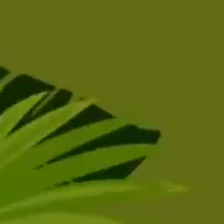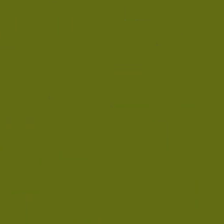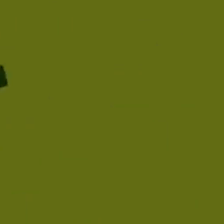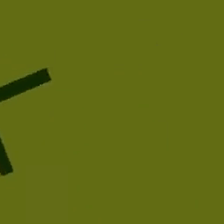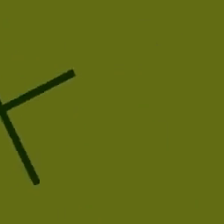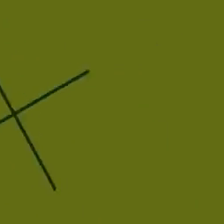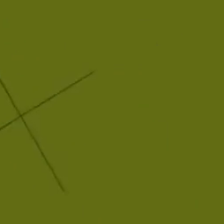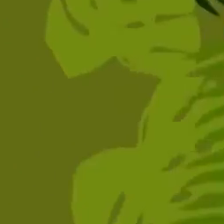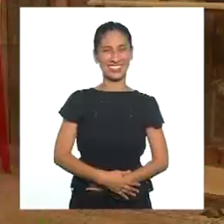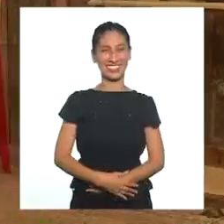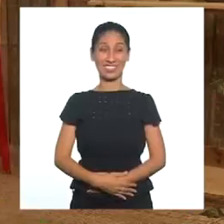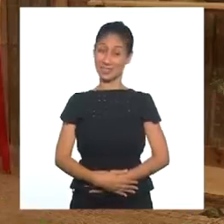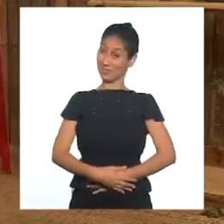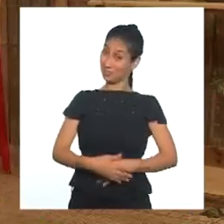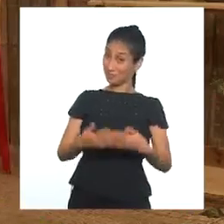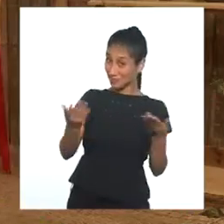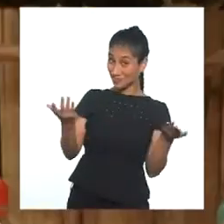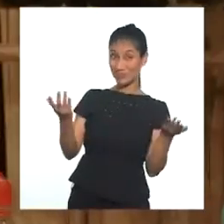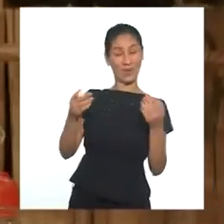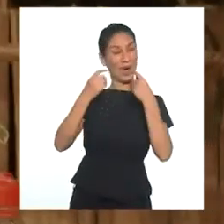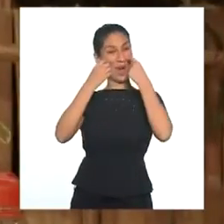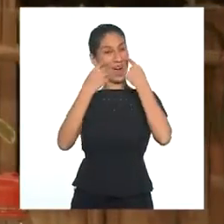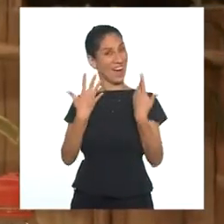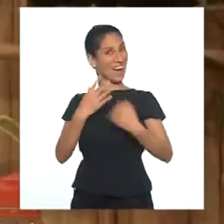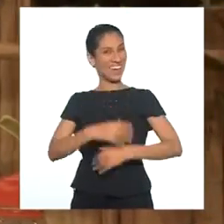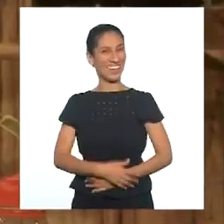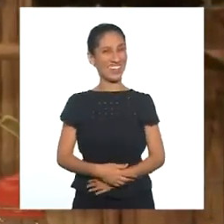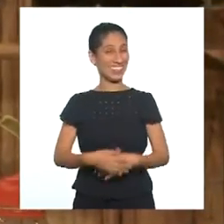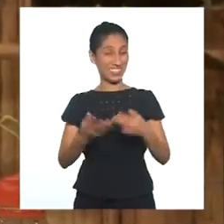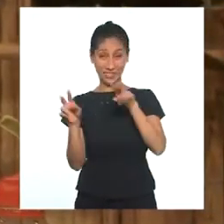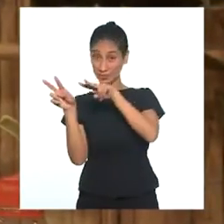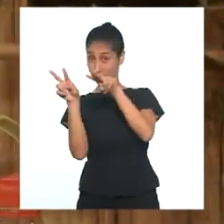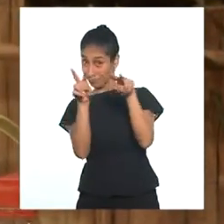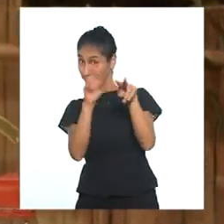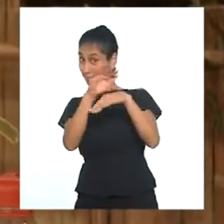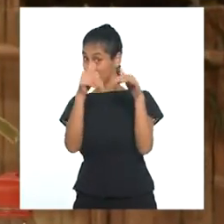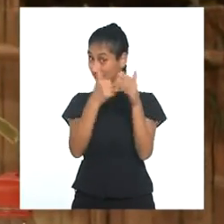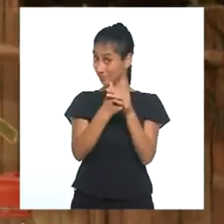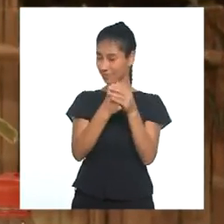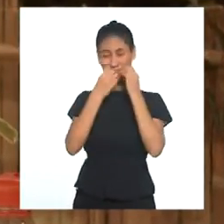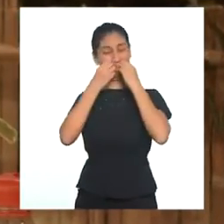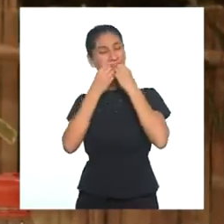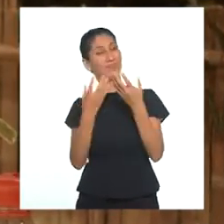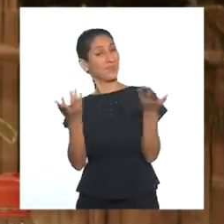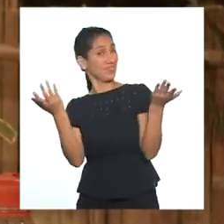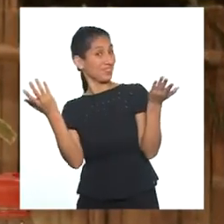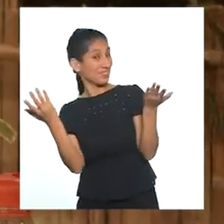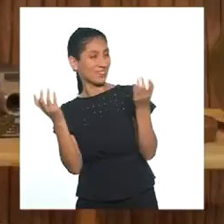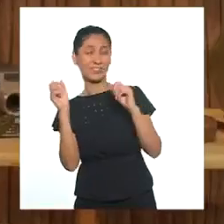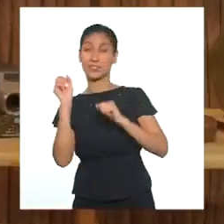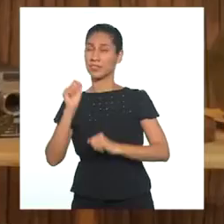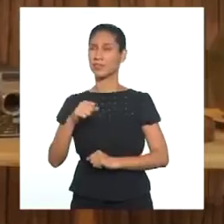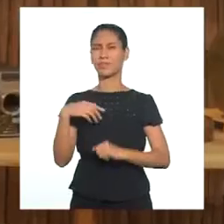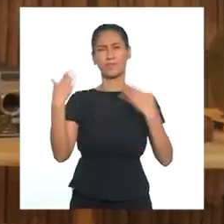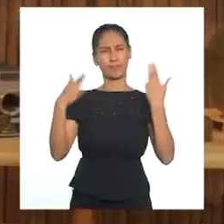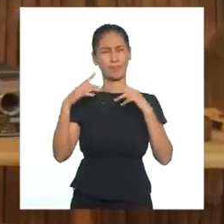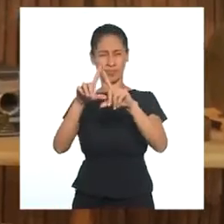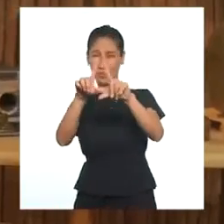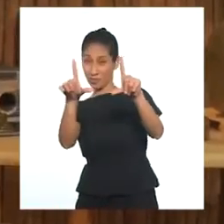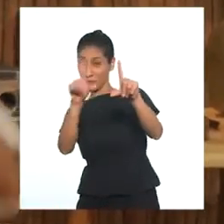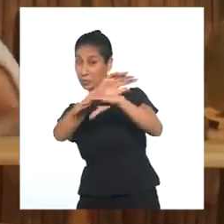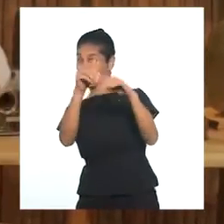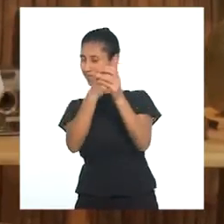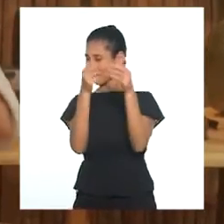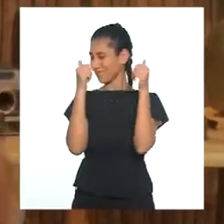¿Vieron todo eso? ¡Fue genial! Me alegra que todo